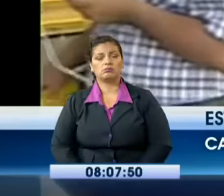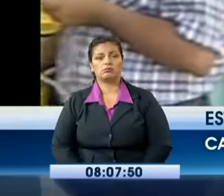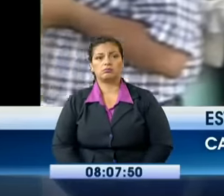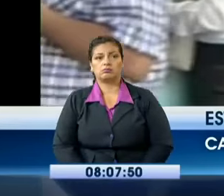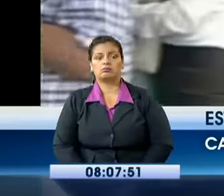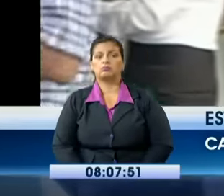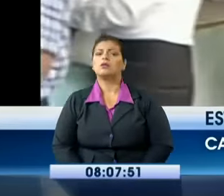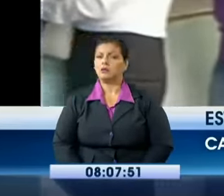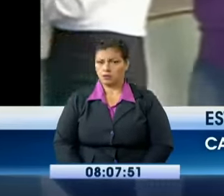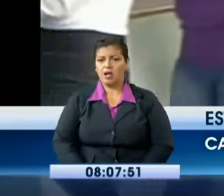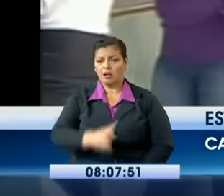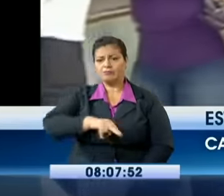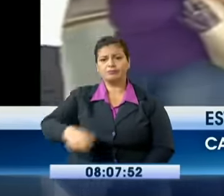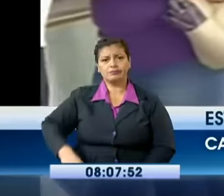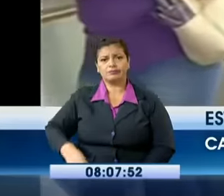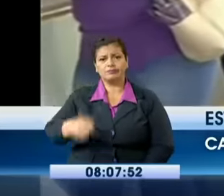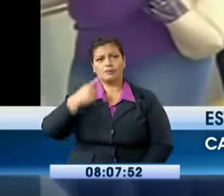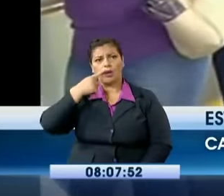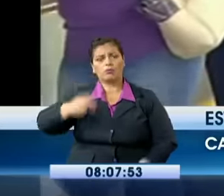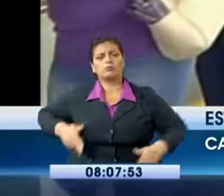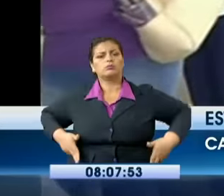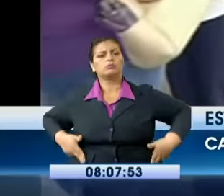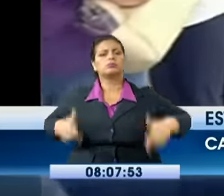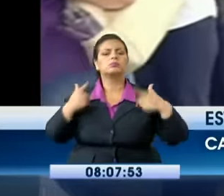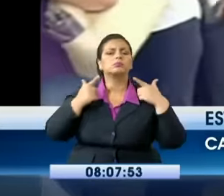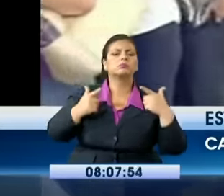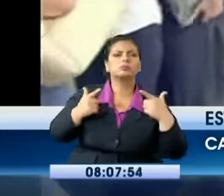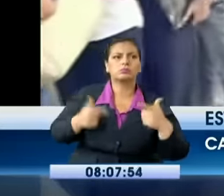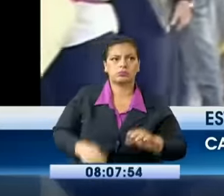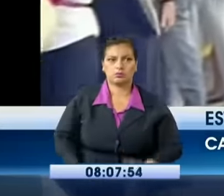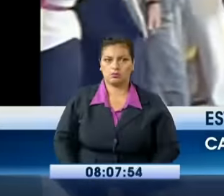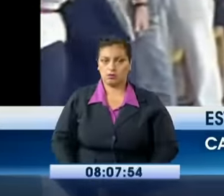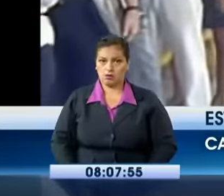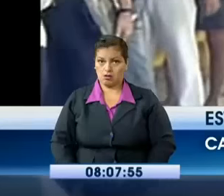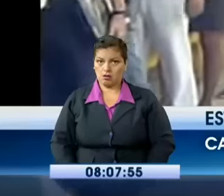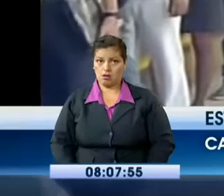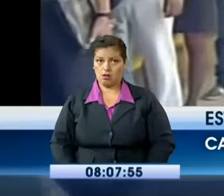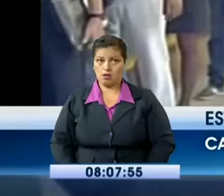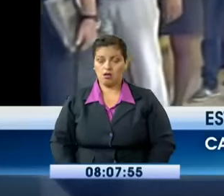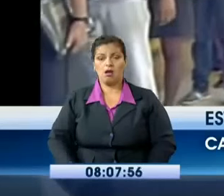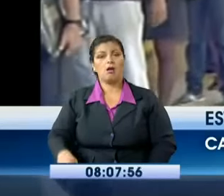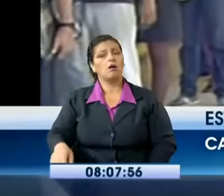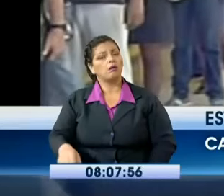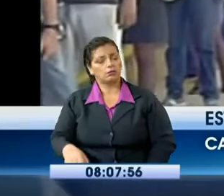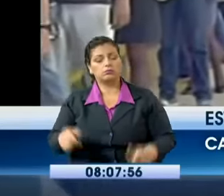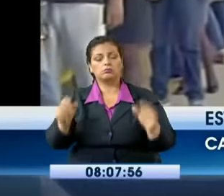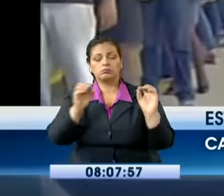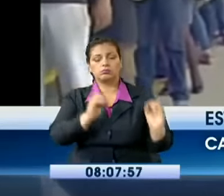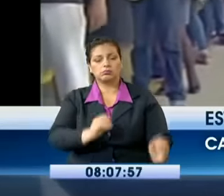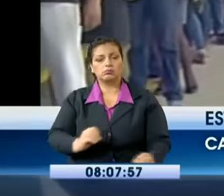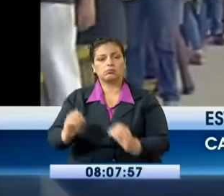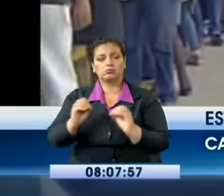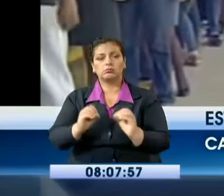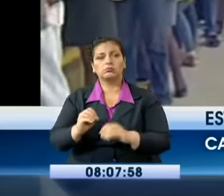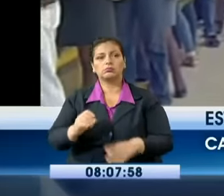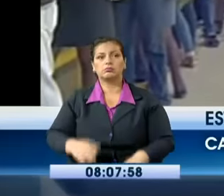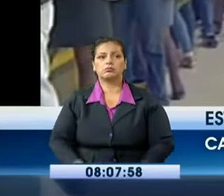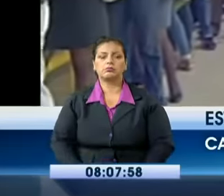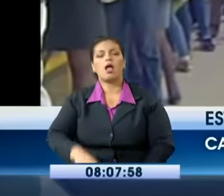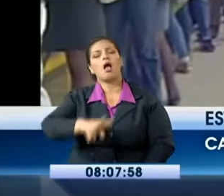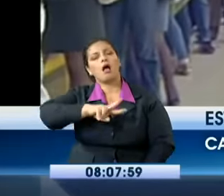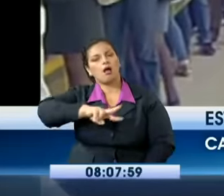sabe estar un guardia aquí. Entonces, los que vienen al último es que primero hacen que entren los que están haciendo cola y ahí los hacen pasar a ellos. Solamente las